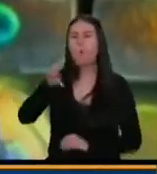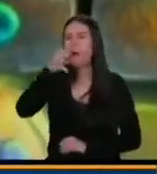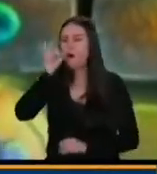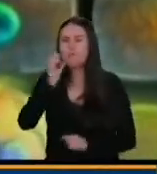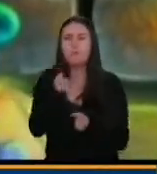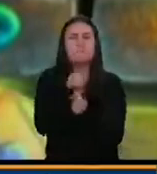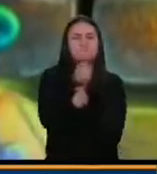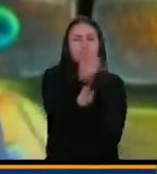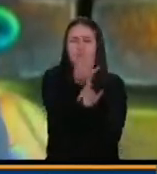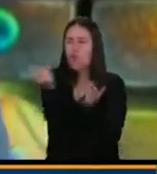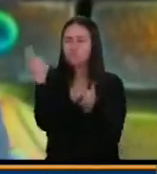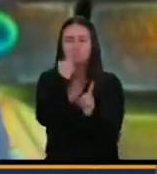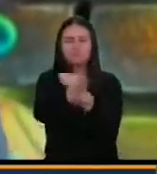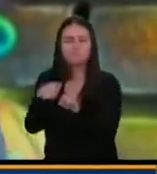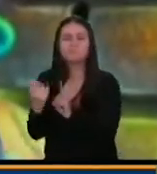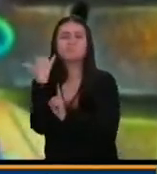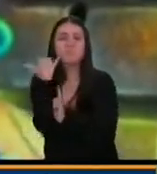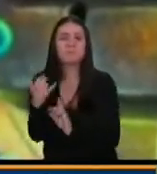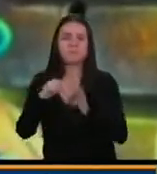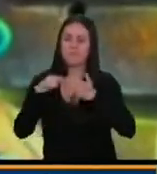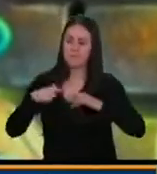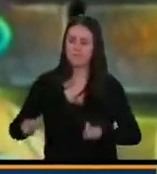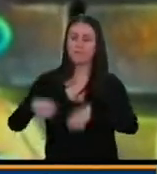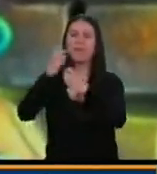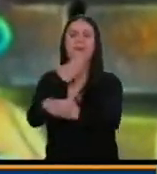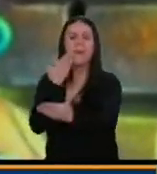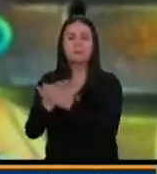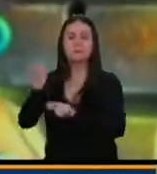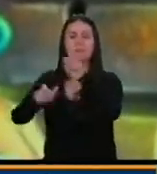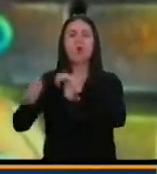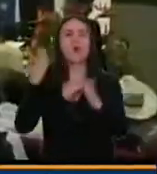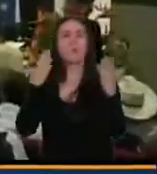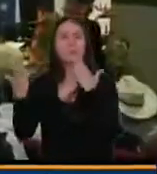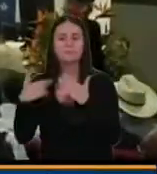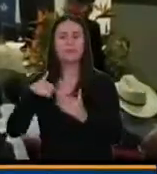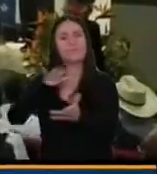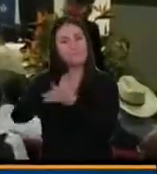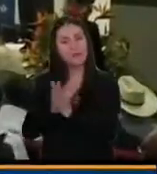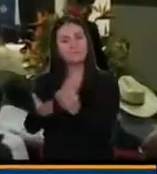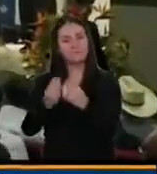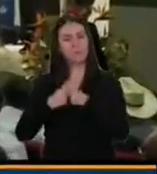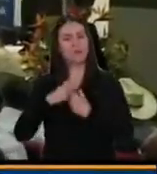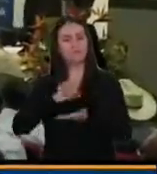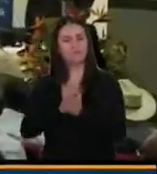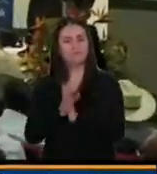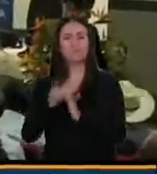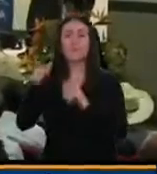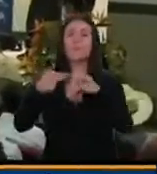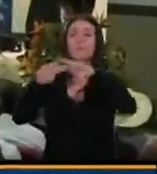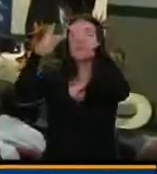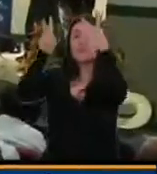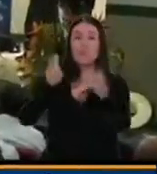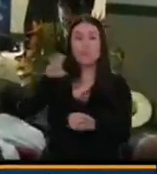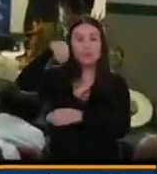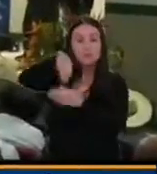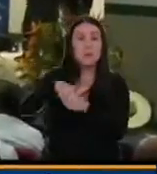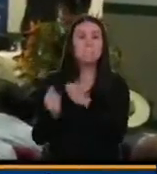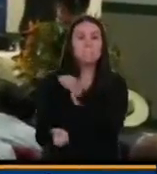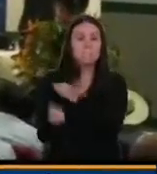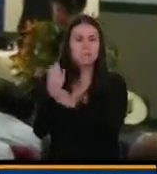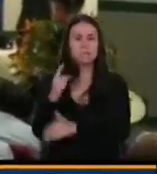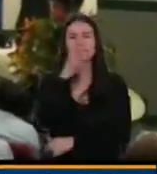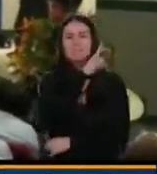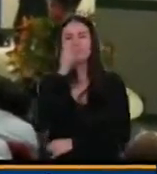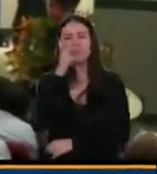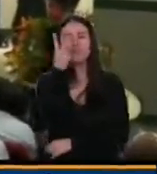está la salvación de nuestros campesinos llega la paz llega la tranquilidad la feria la mejor tasa de mi nariño reúne a más de